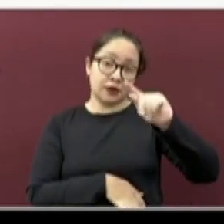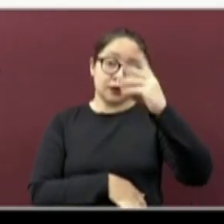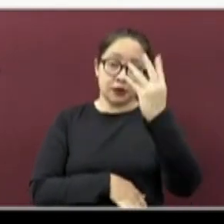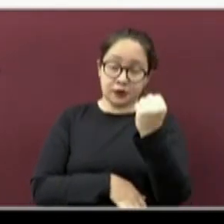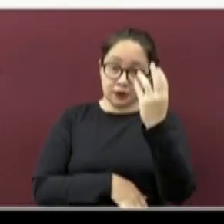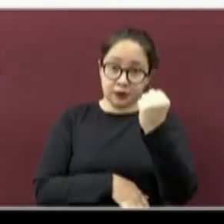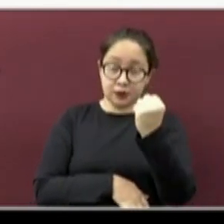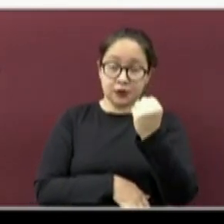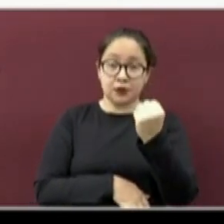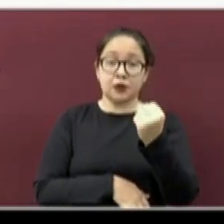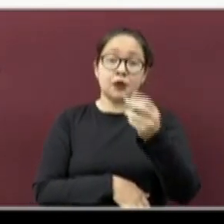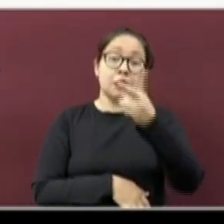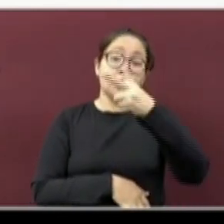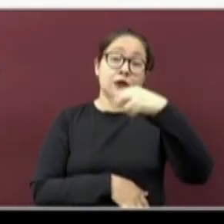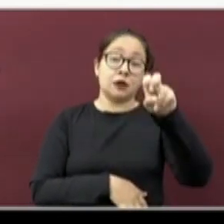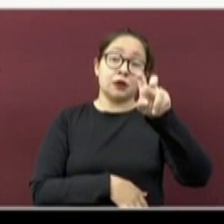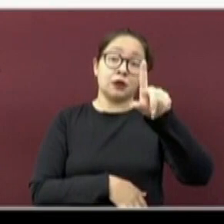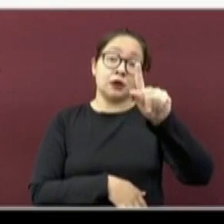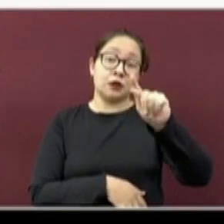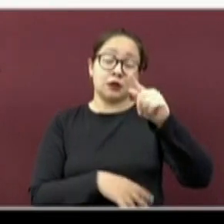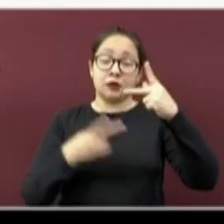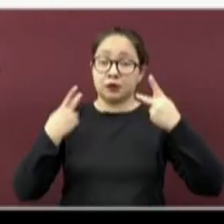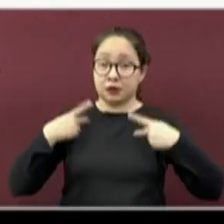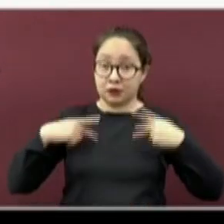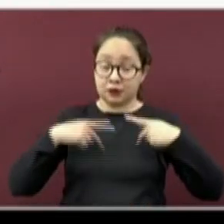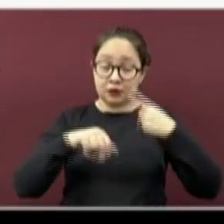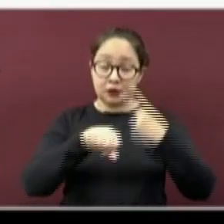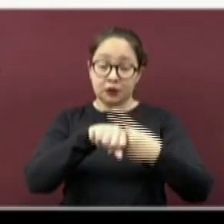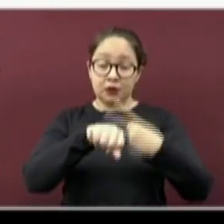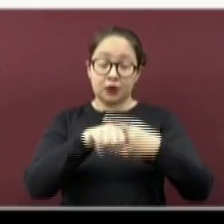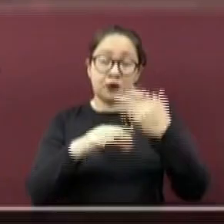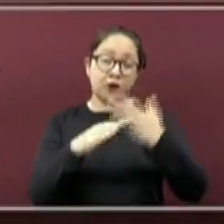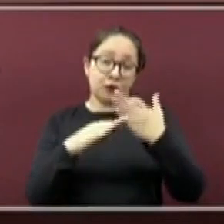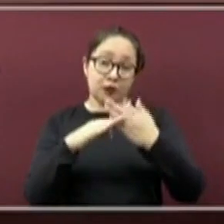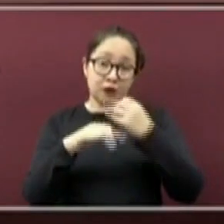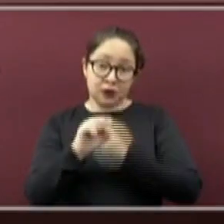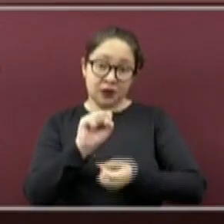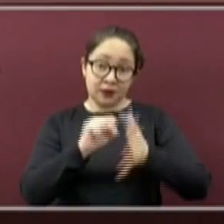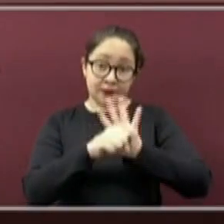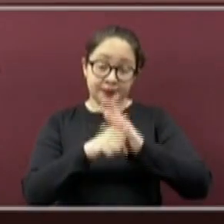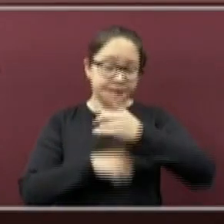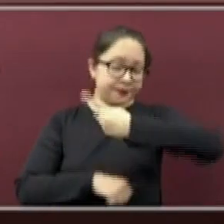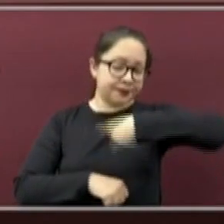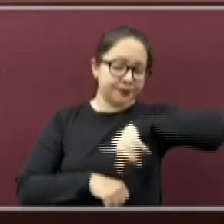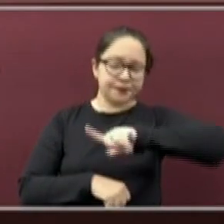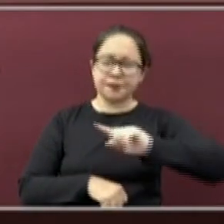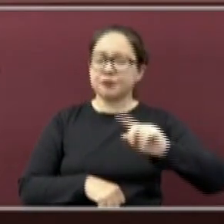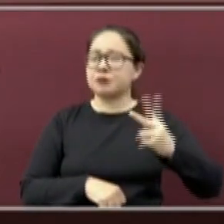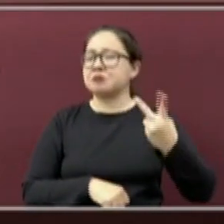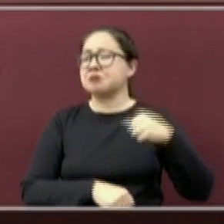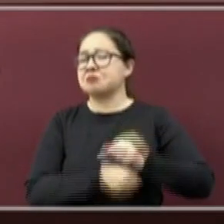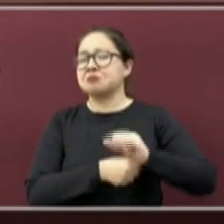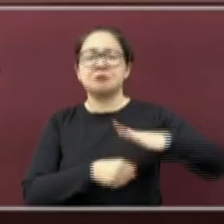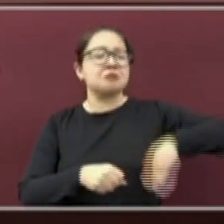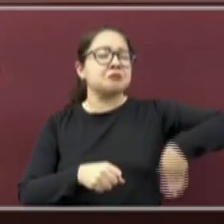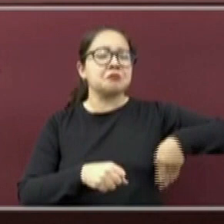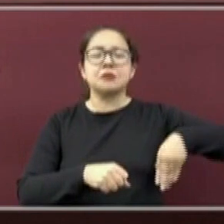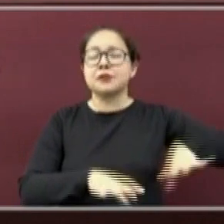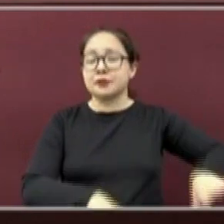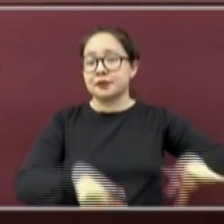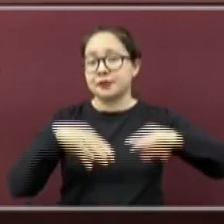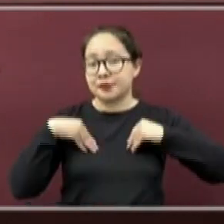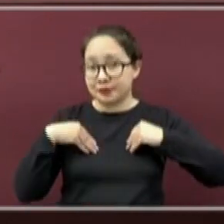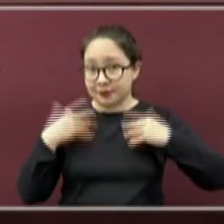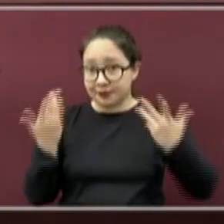122,979 y ahora 270 representan a los enfermos actuales, dado que desarrollaron su cuadro clínico de COVID-19 en las